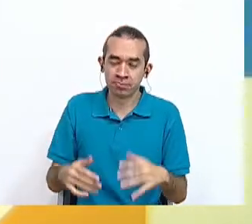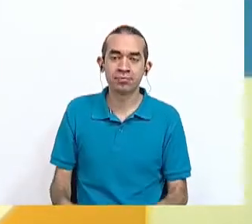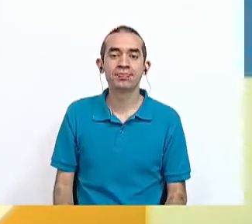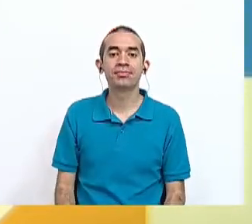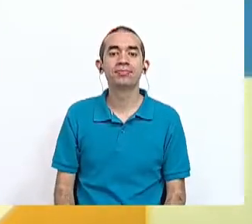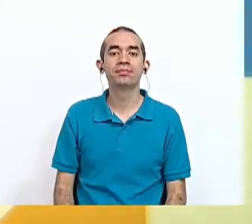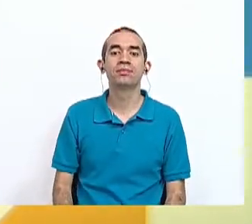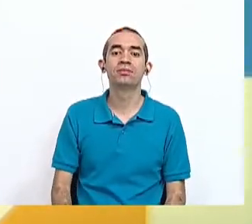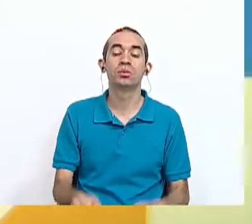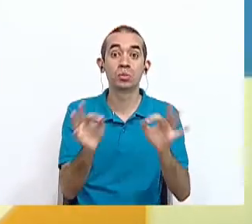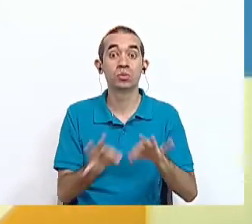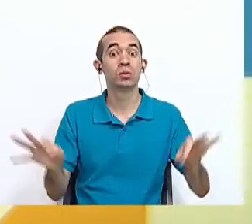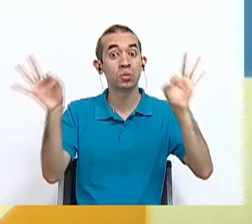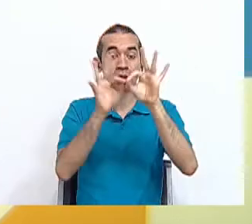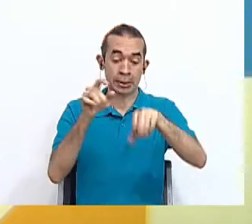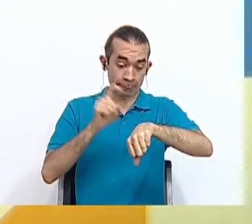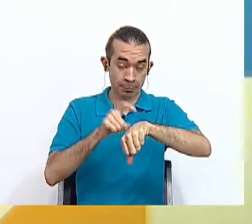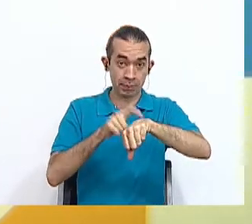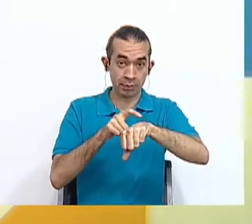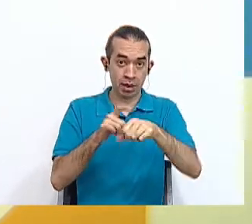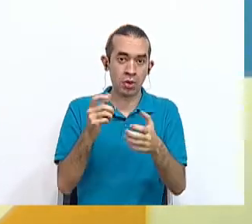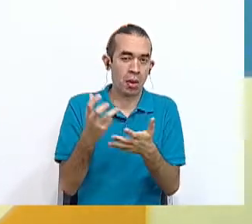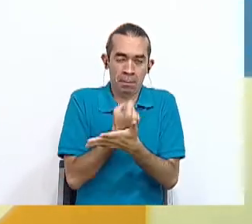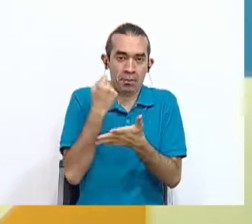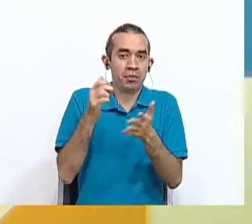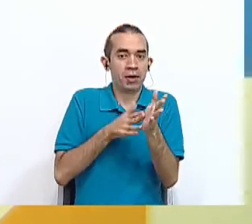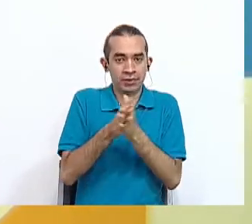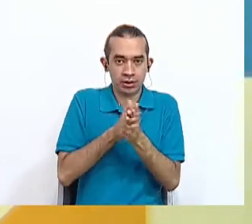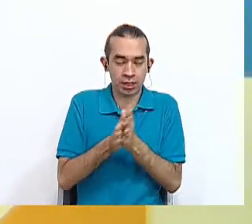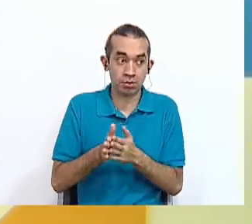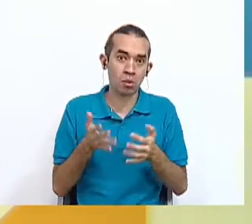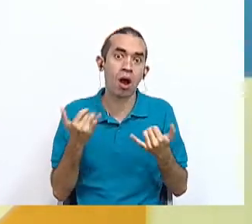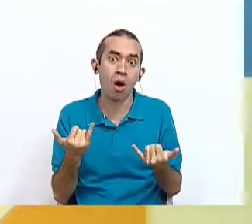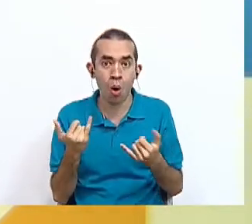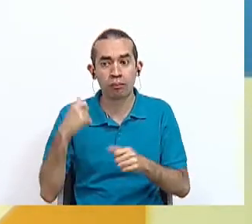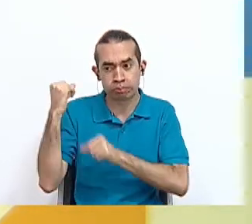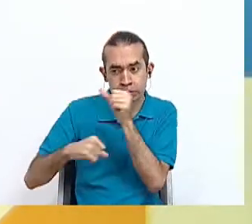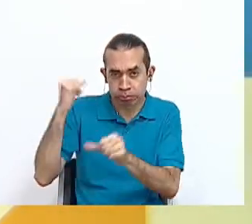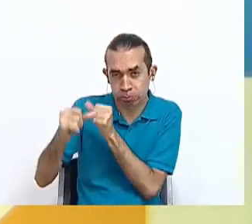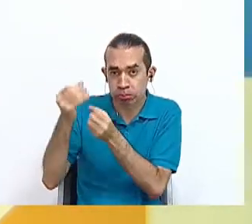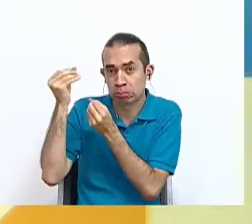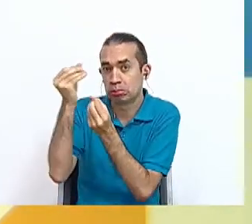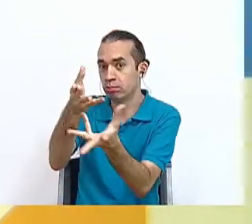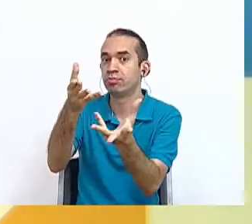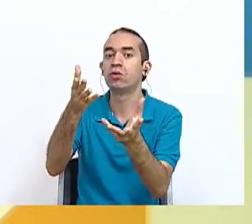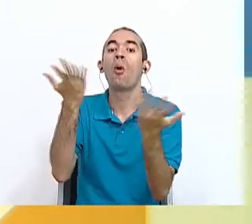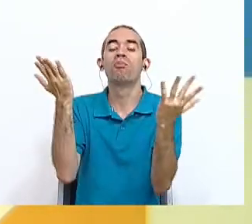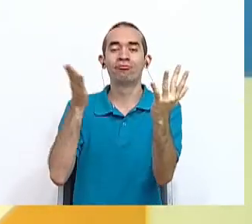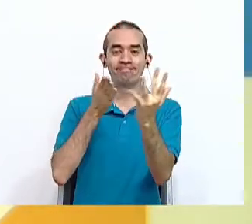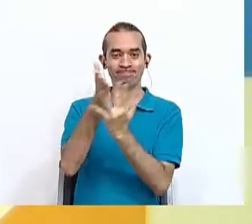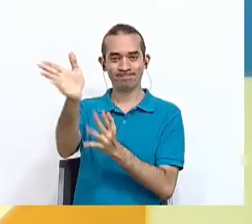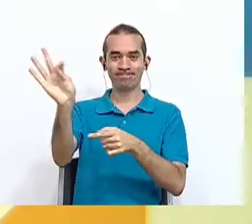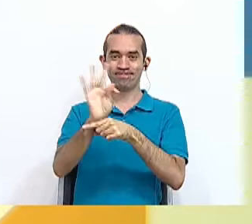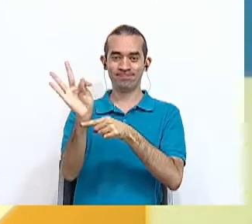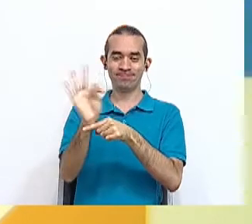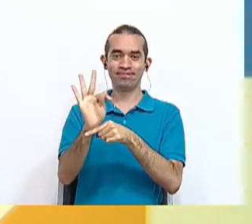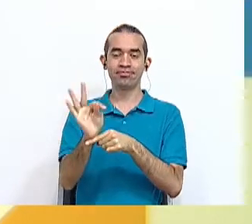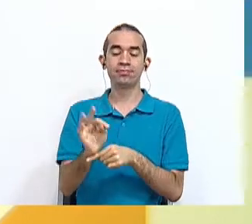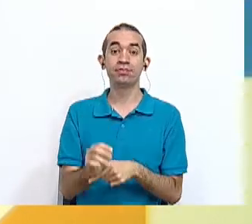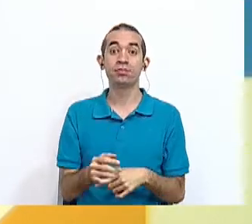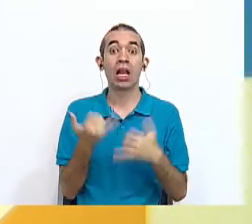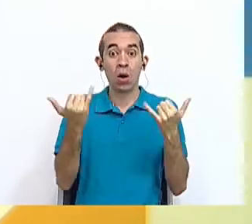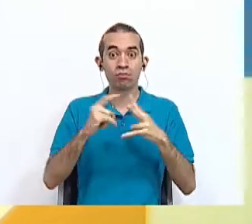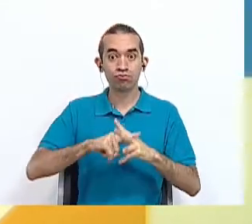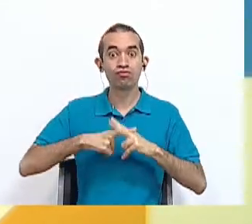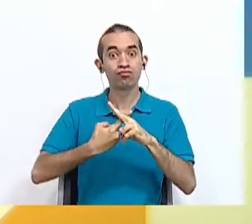aprovechar este ratito que es el esfuerzo de muchos para poder llegar hasta ustedes a través de la tele. Así que para